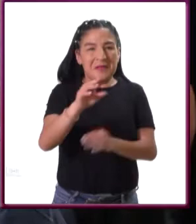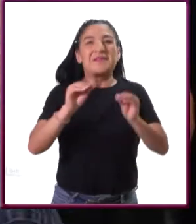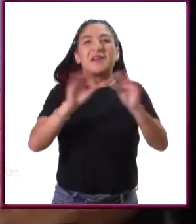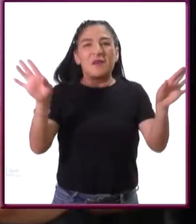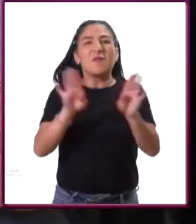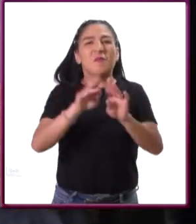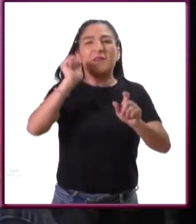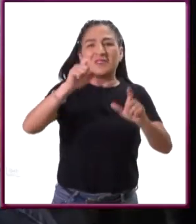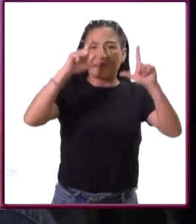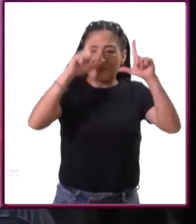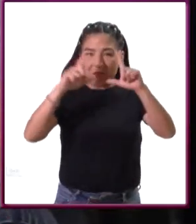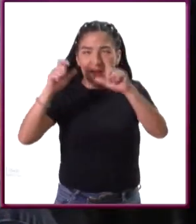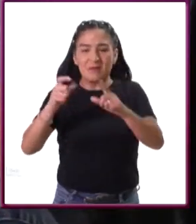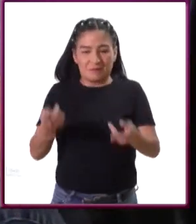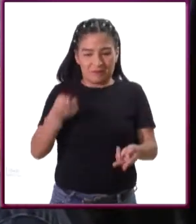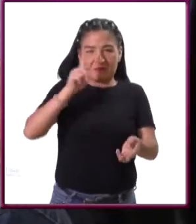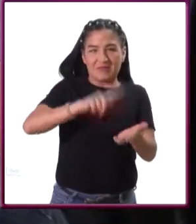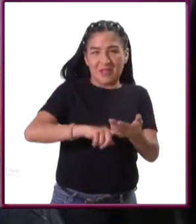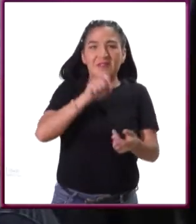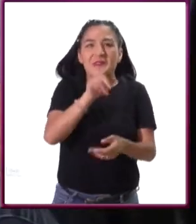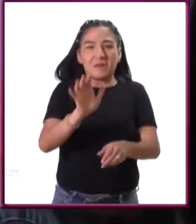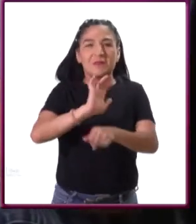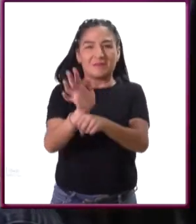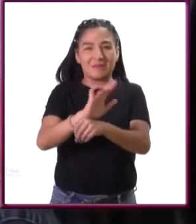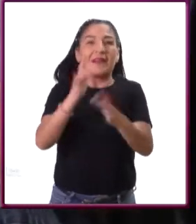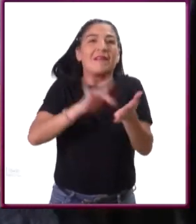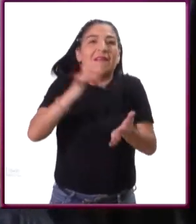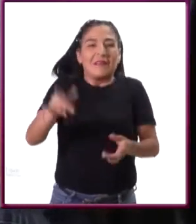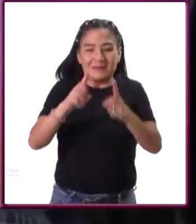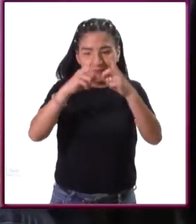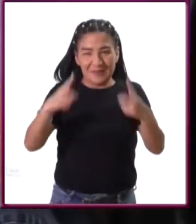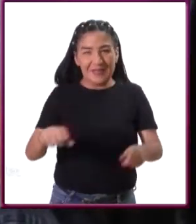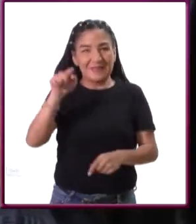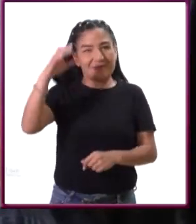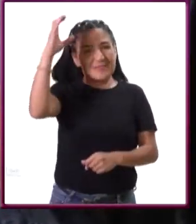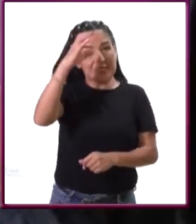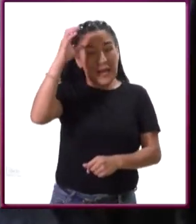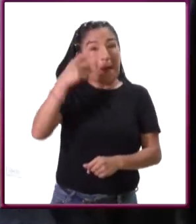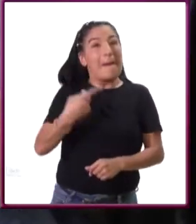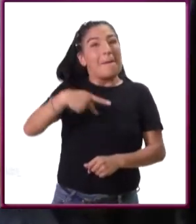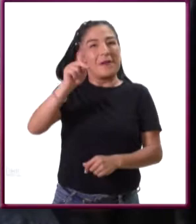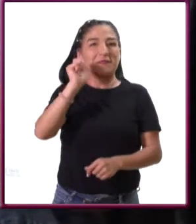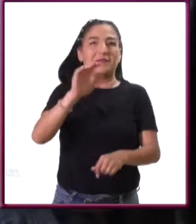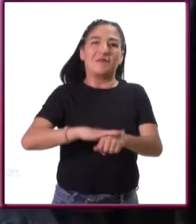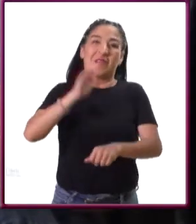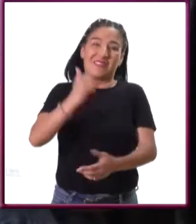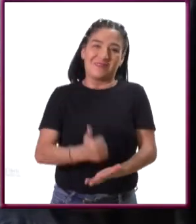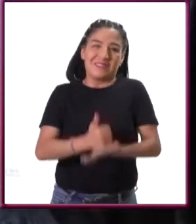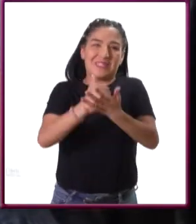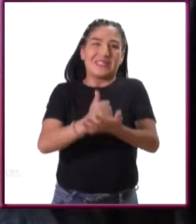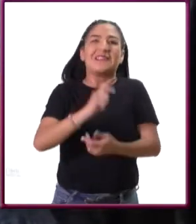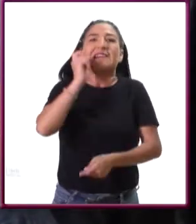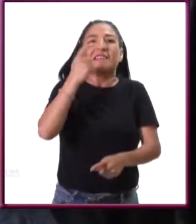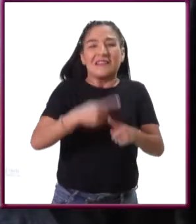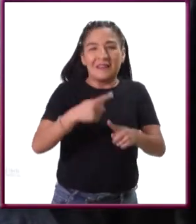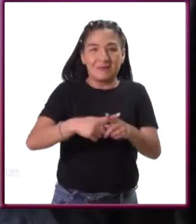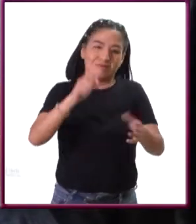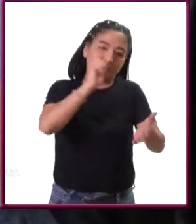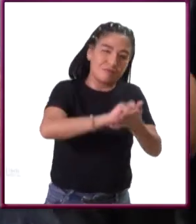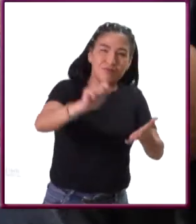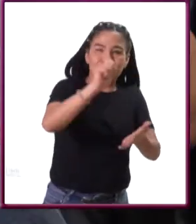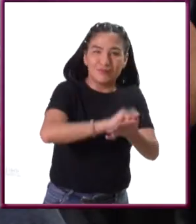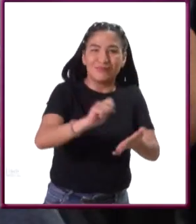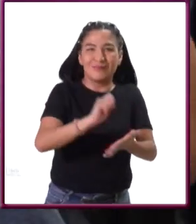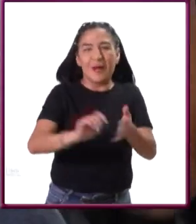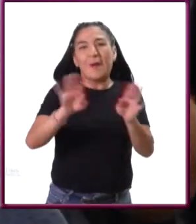el cine se han desarrollado gracias a la ciencia. Pero los que necesitarían más de su ayuda serían los escritores de guiones. Luego se